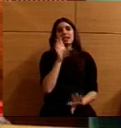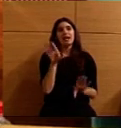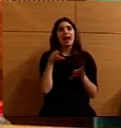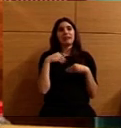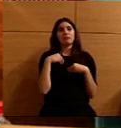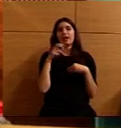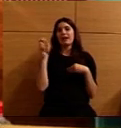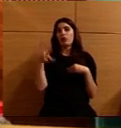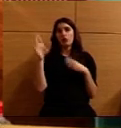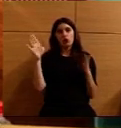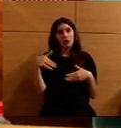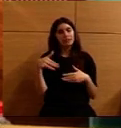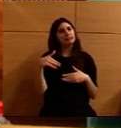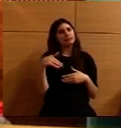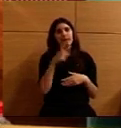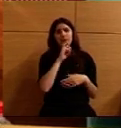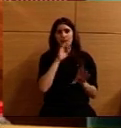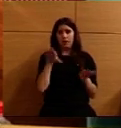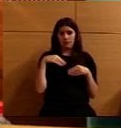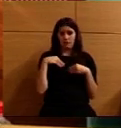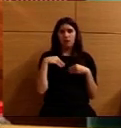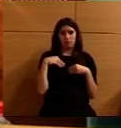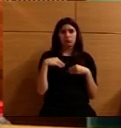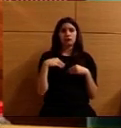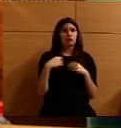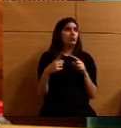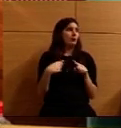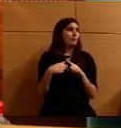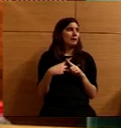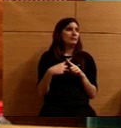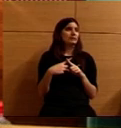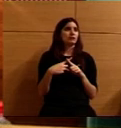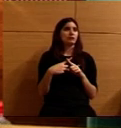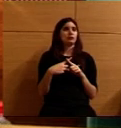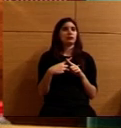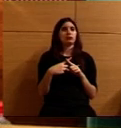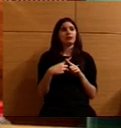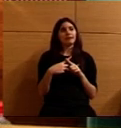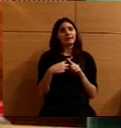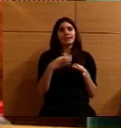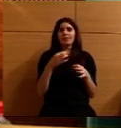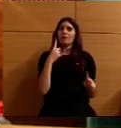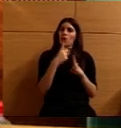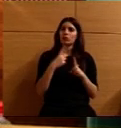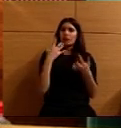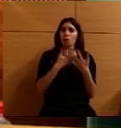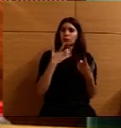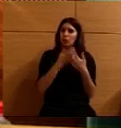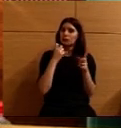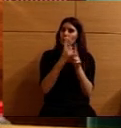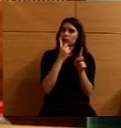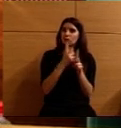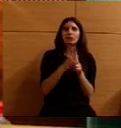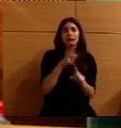asumir que no tienen la razón y es difícil permanentemente contrarrestar con, como bien ha dicho antes